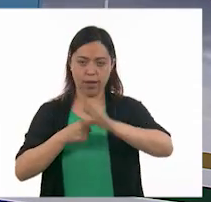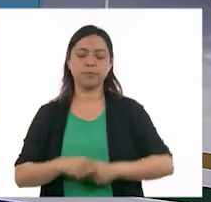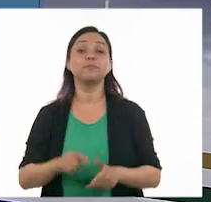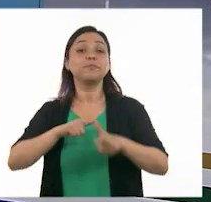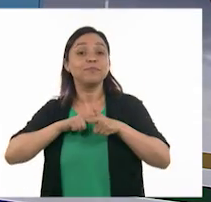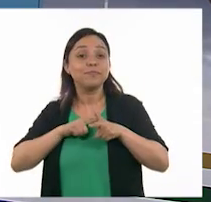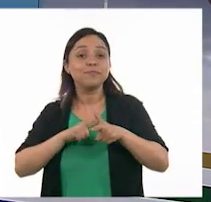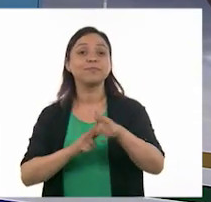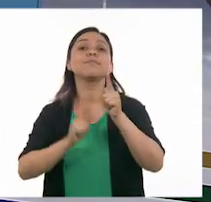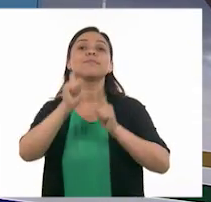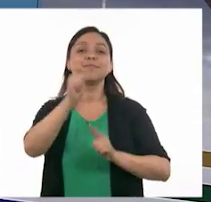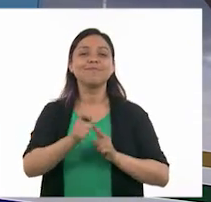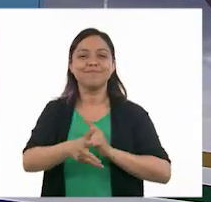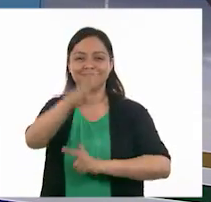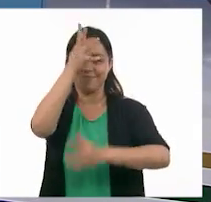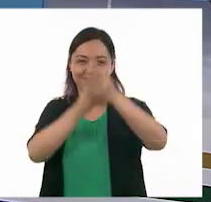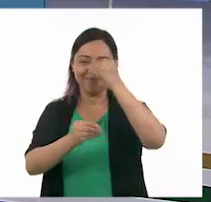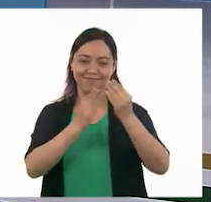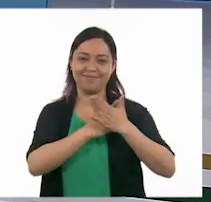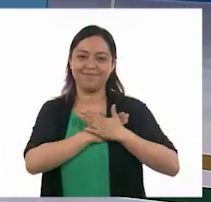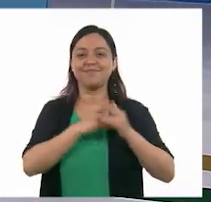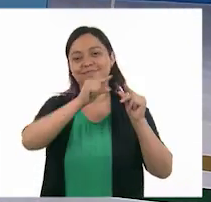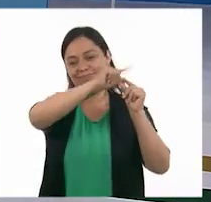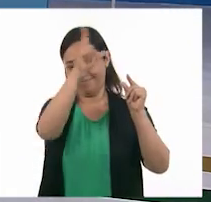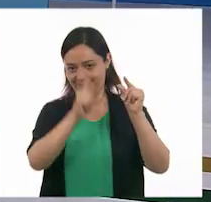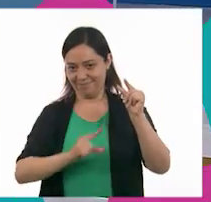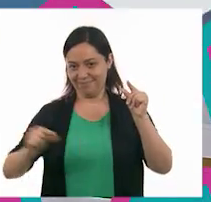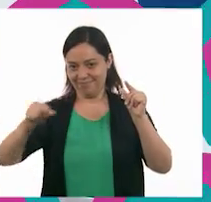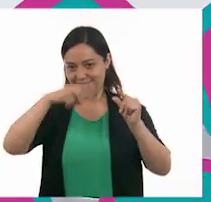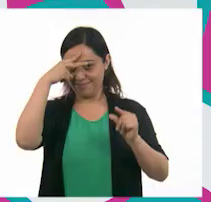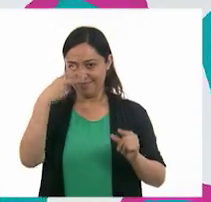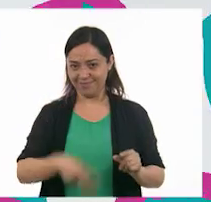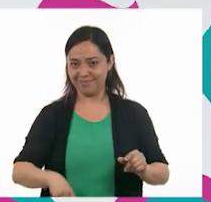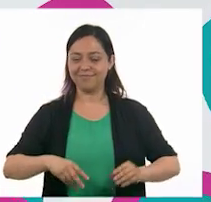Continuamos en Aprendiendo a Amar a México.